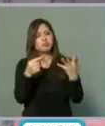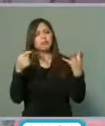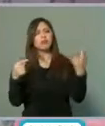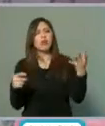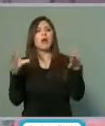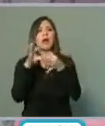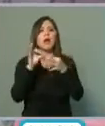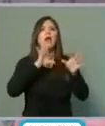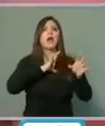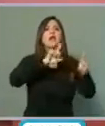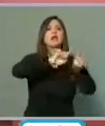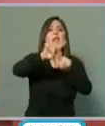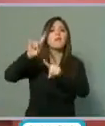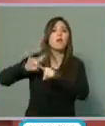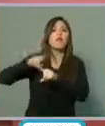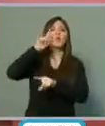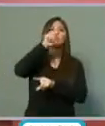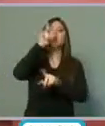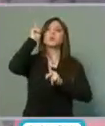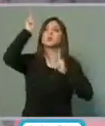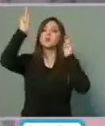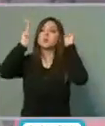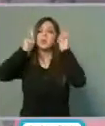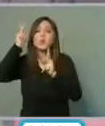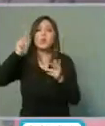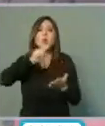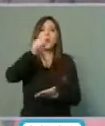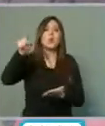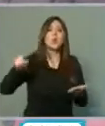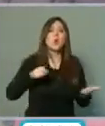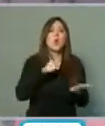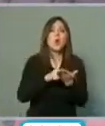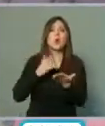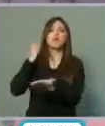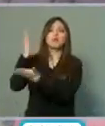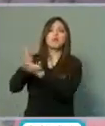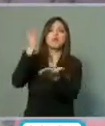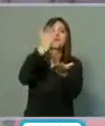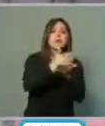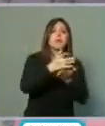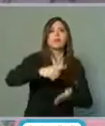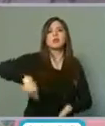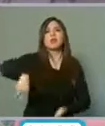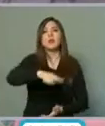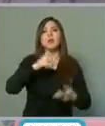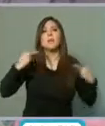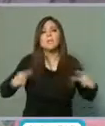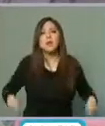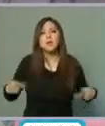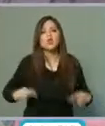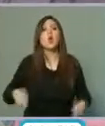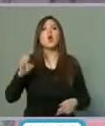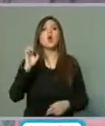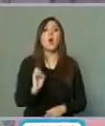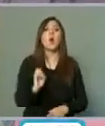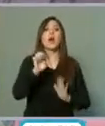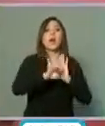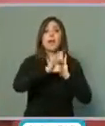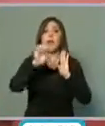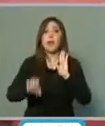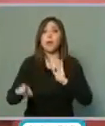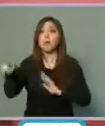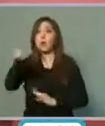mucha variedad de los tours, de los viajes, tenemos para cualquier gusto, ¿no? Y para cualquier solvencia